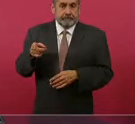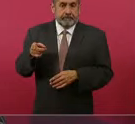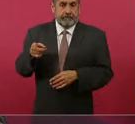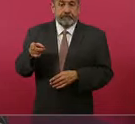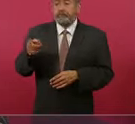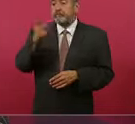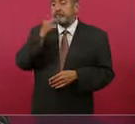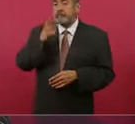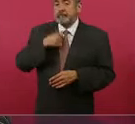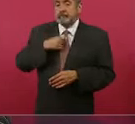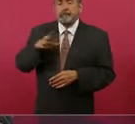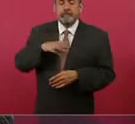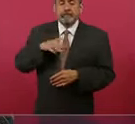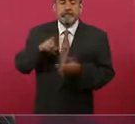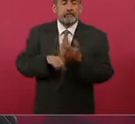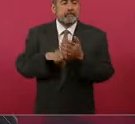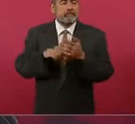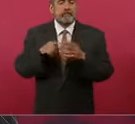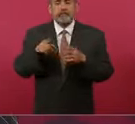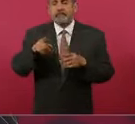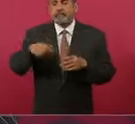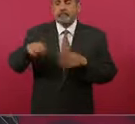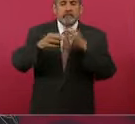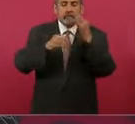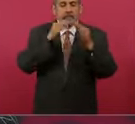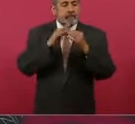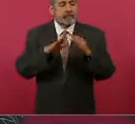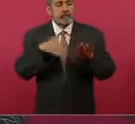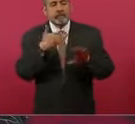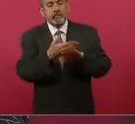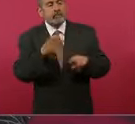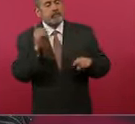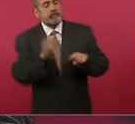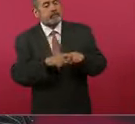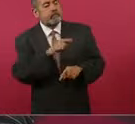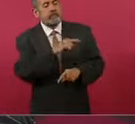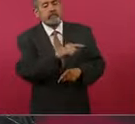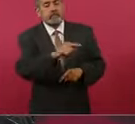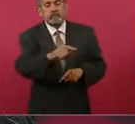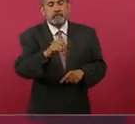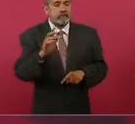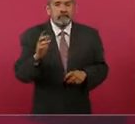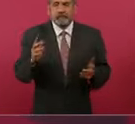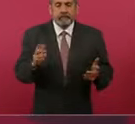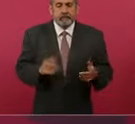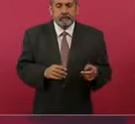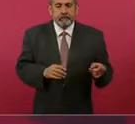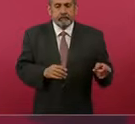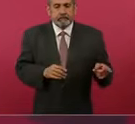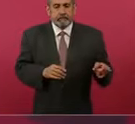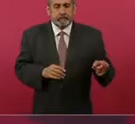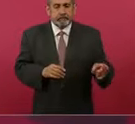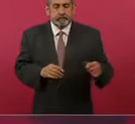era una campaña de quienes no habían